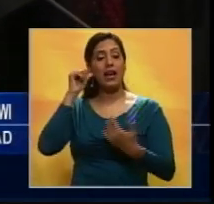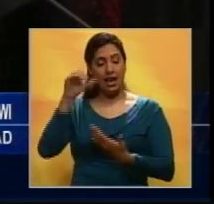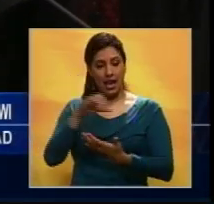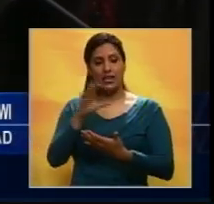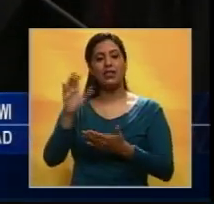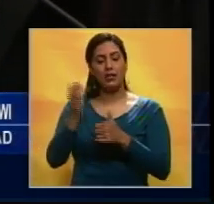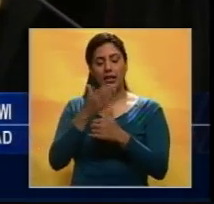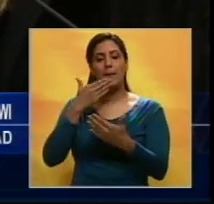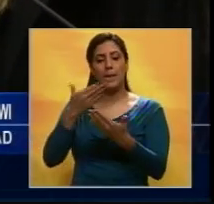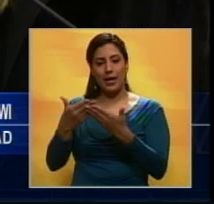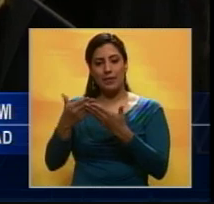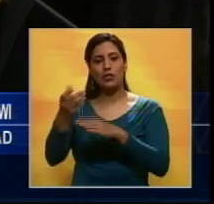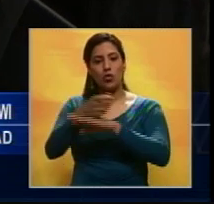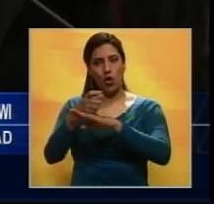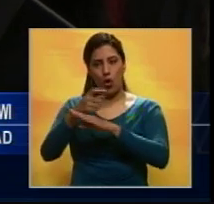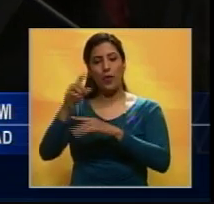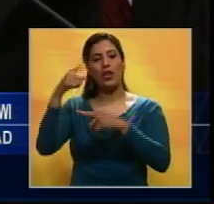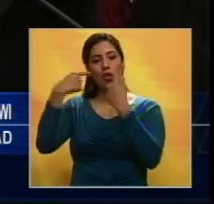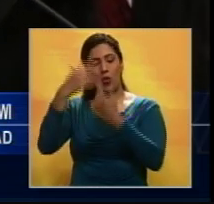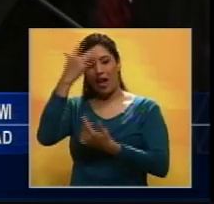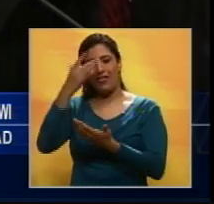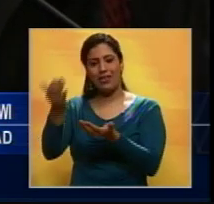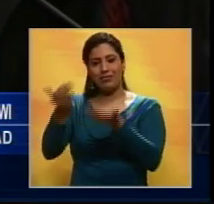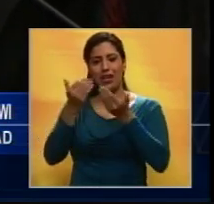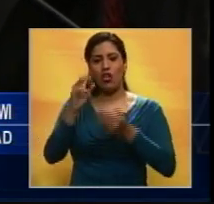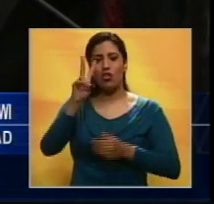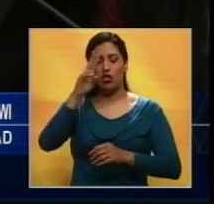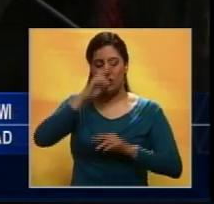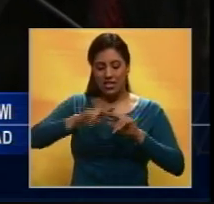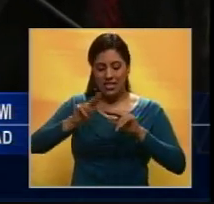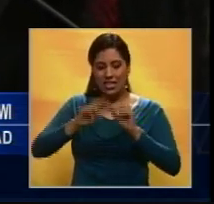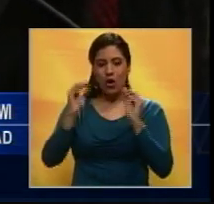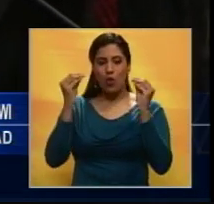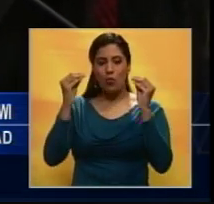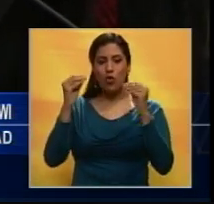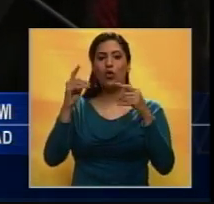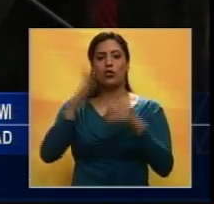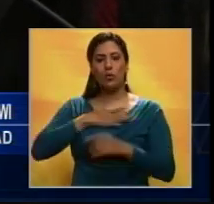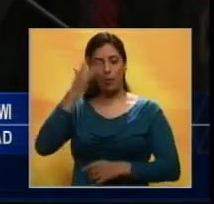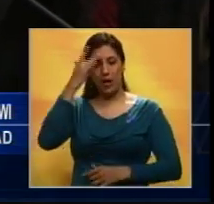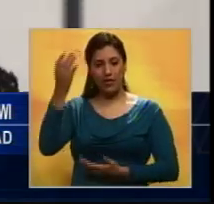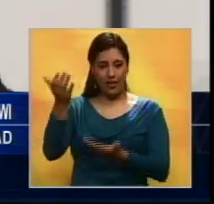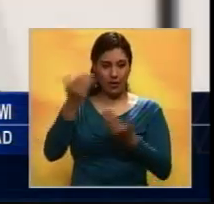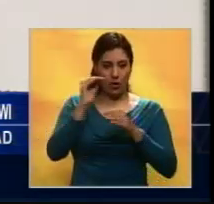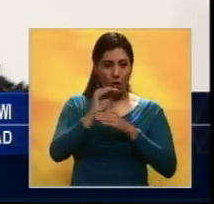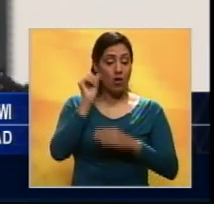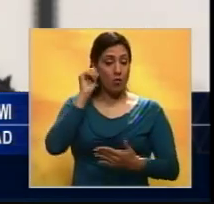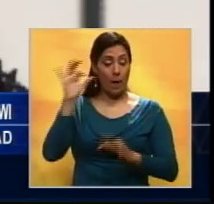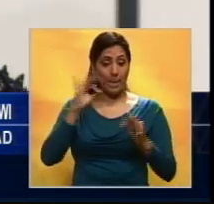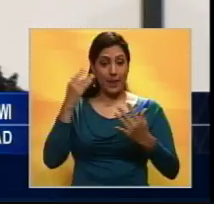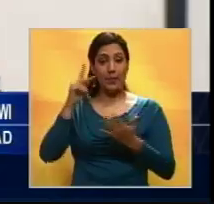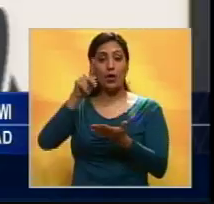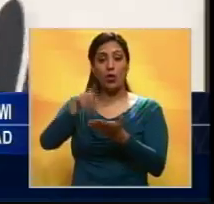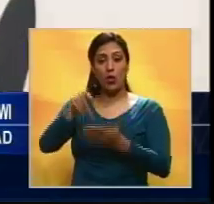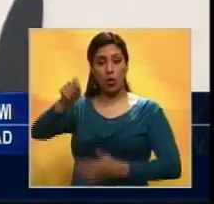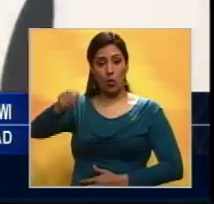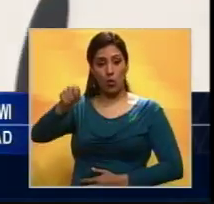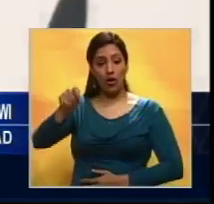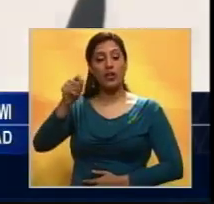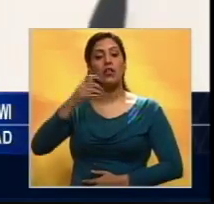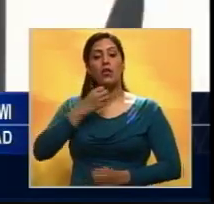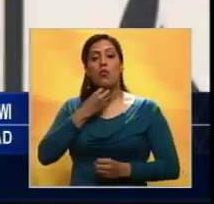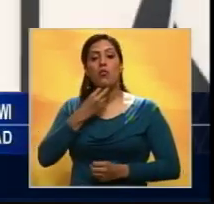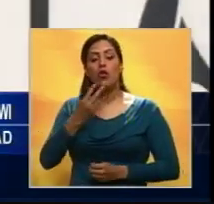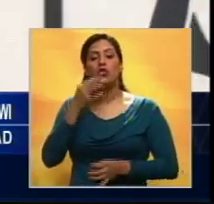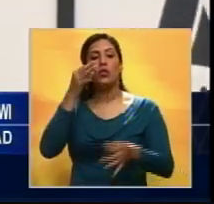cantante logró el permiso del gobierno de Malawi para adoptar a 2 niñas originarias del país africano. Madonna estaba presente en el juzgado y una